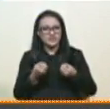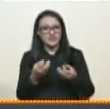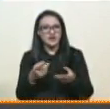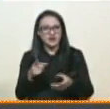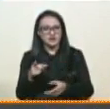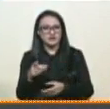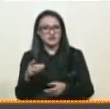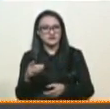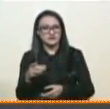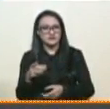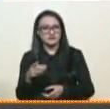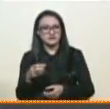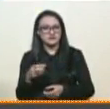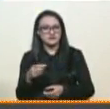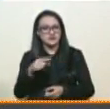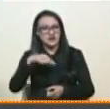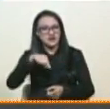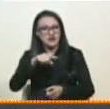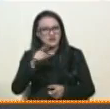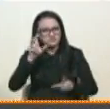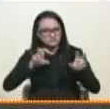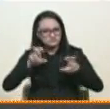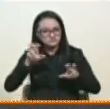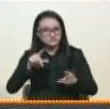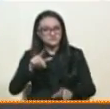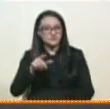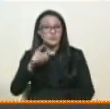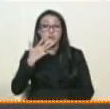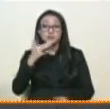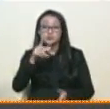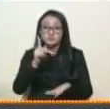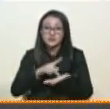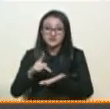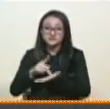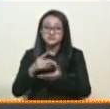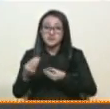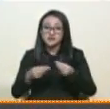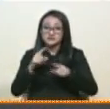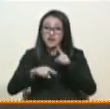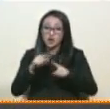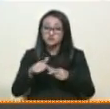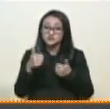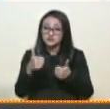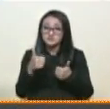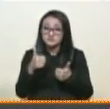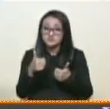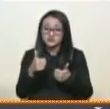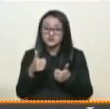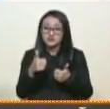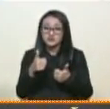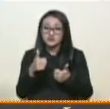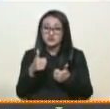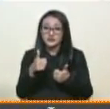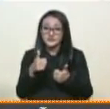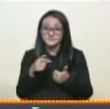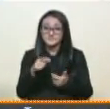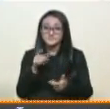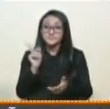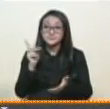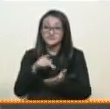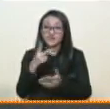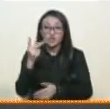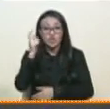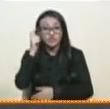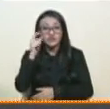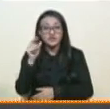la ciudadanía. Porque sencillamente cuando usted participa y hace las cosas y las hace bien hechas, bueno, aparte de ir esos 2 días, tiene que ir el